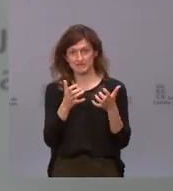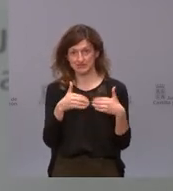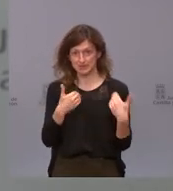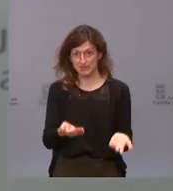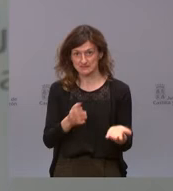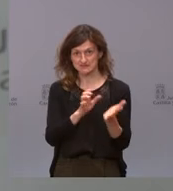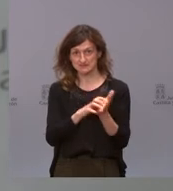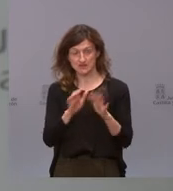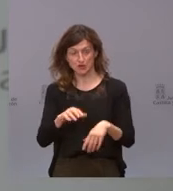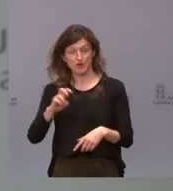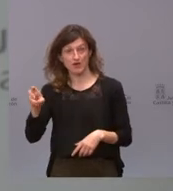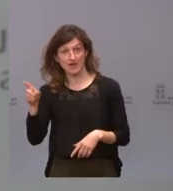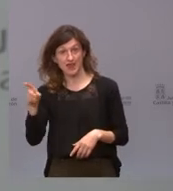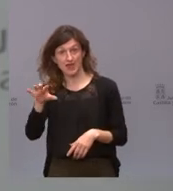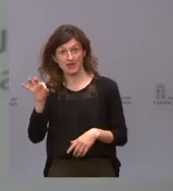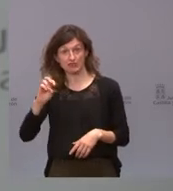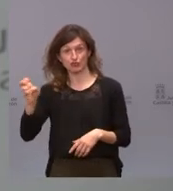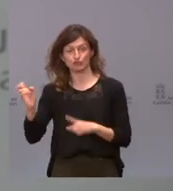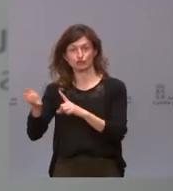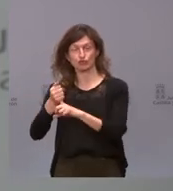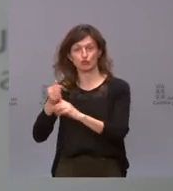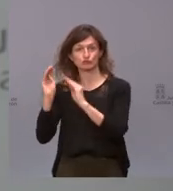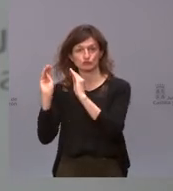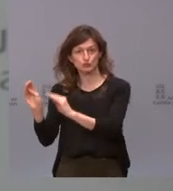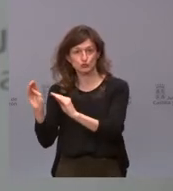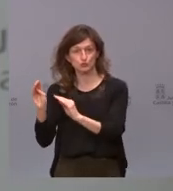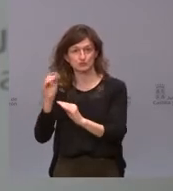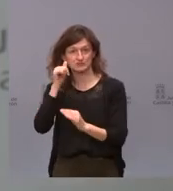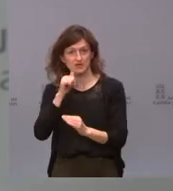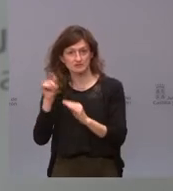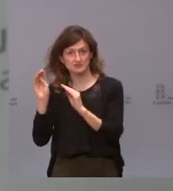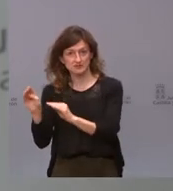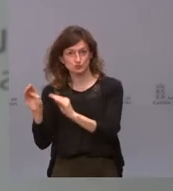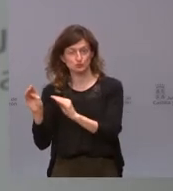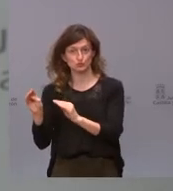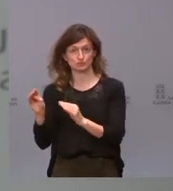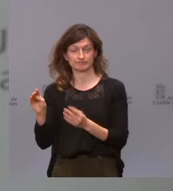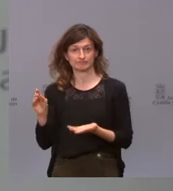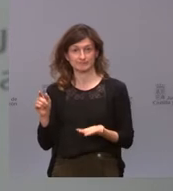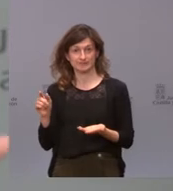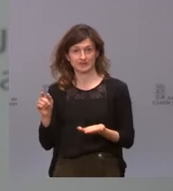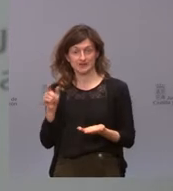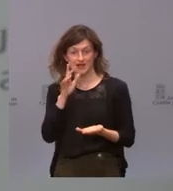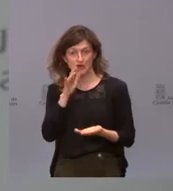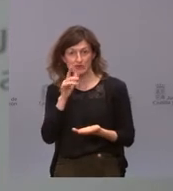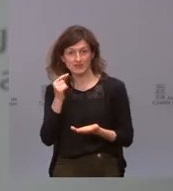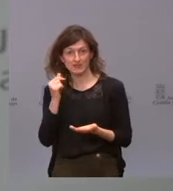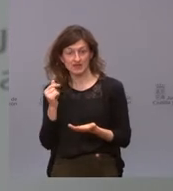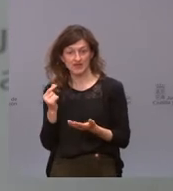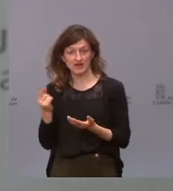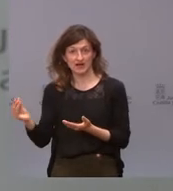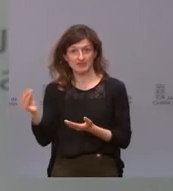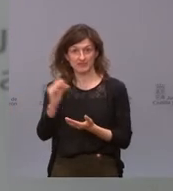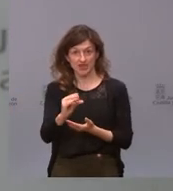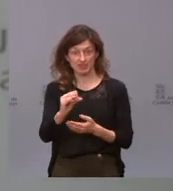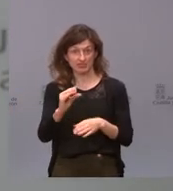que el modelo la solución que está que está las cantidades que ponen a disposición